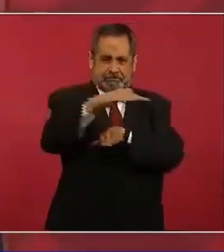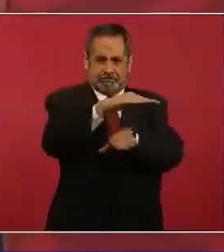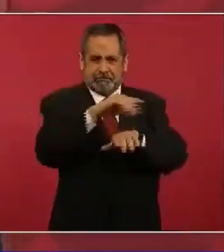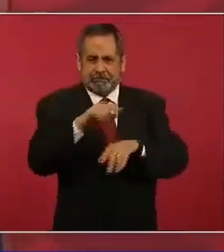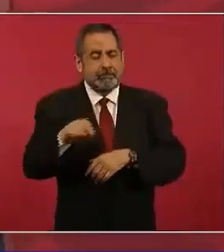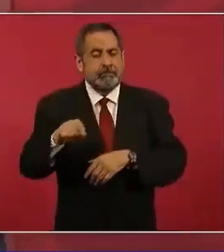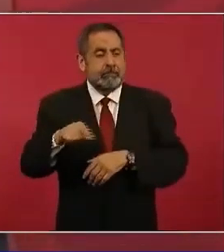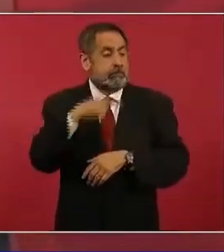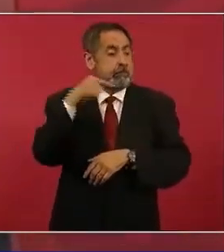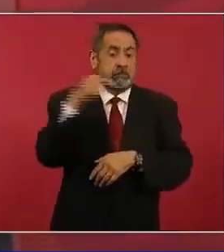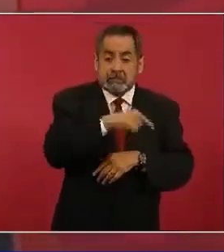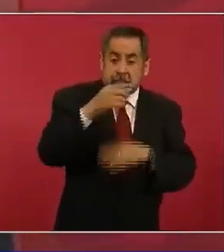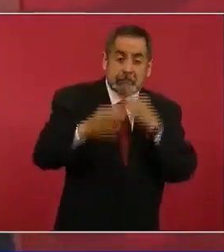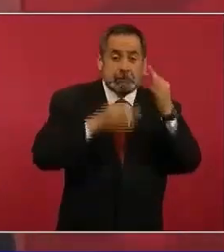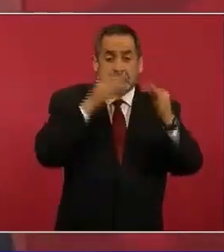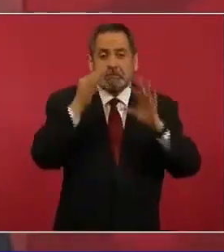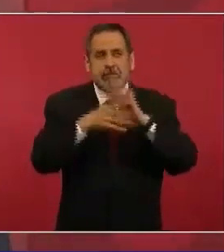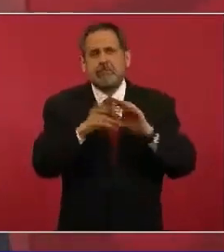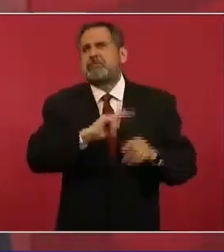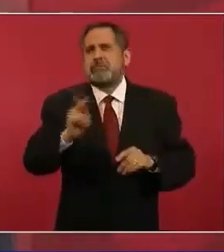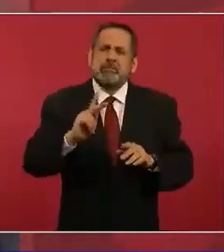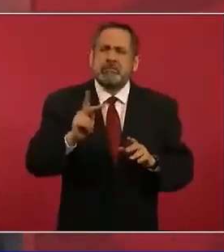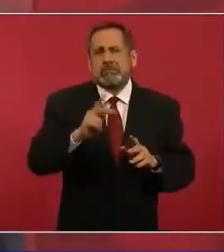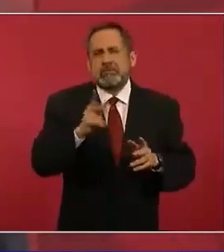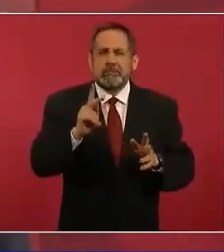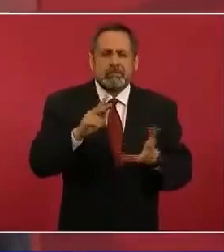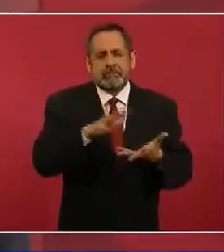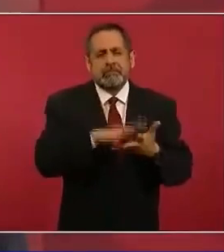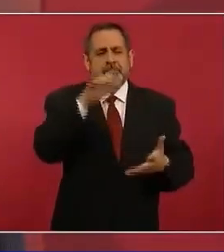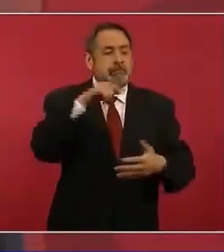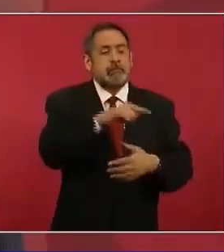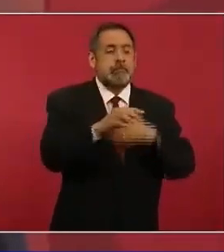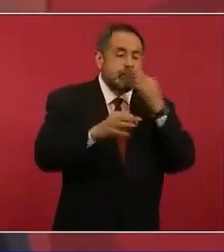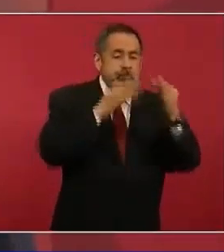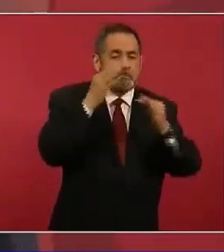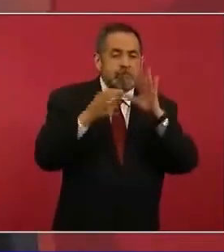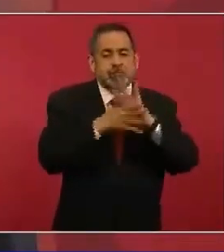en todos los periódicos, no en todos, en los de